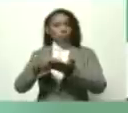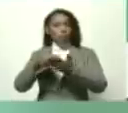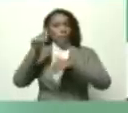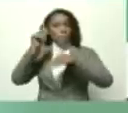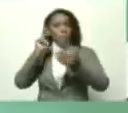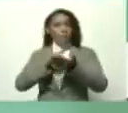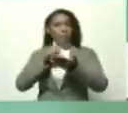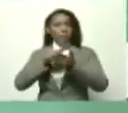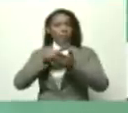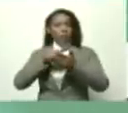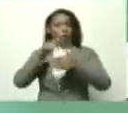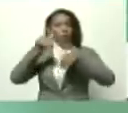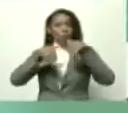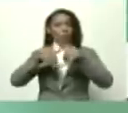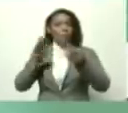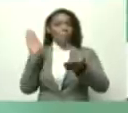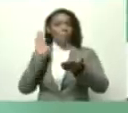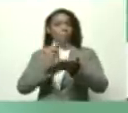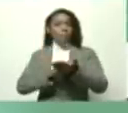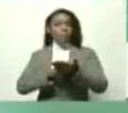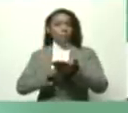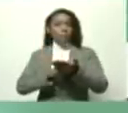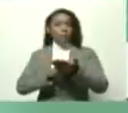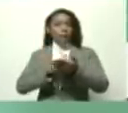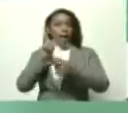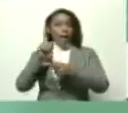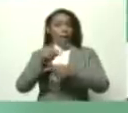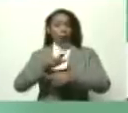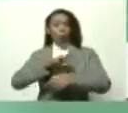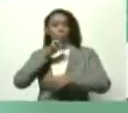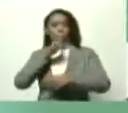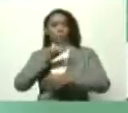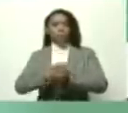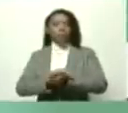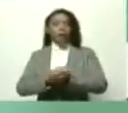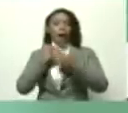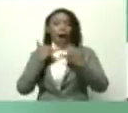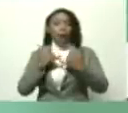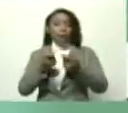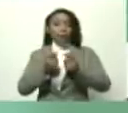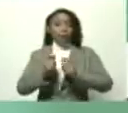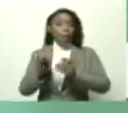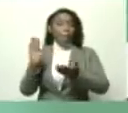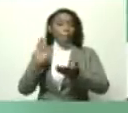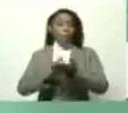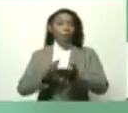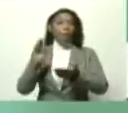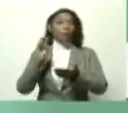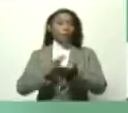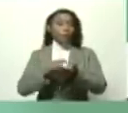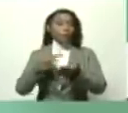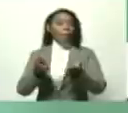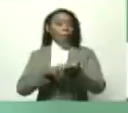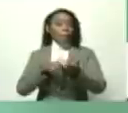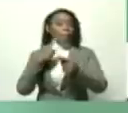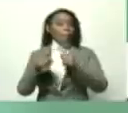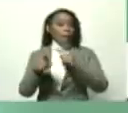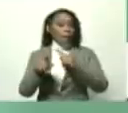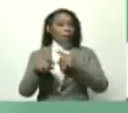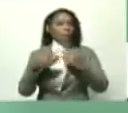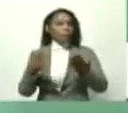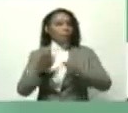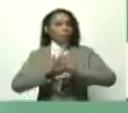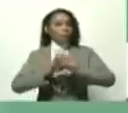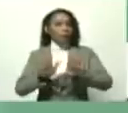electoral. Impusieron un verdadero toque de queda criminal y ahora lo intentaron imponer nuevamente, solo que ya